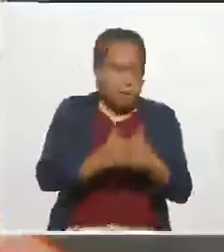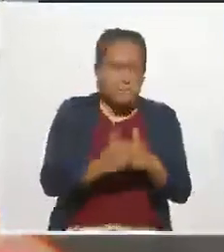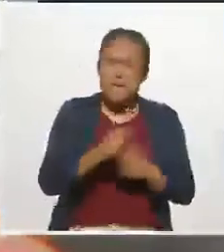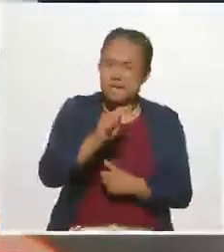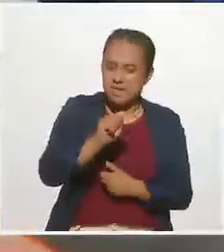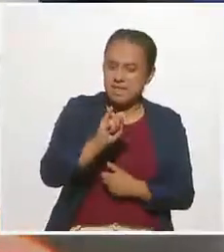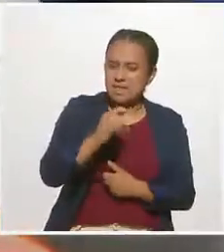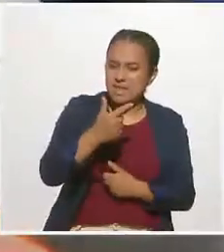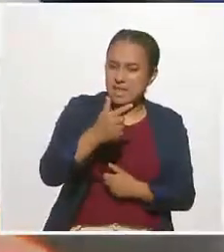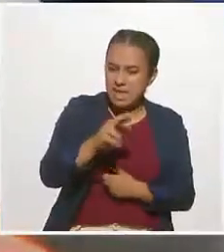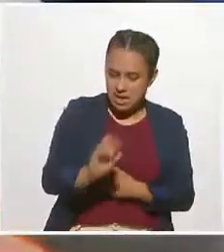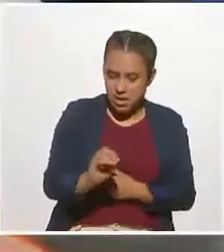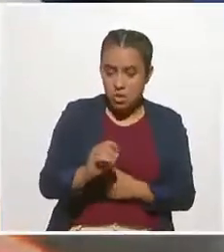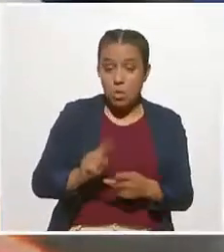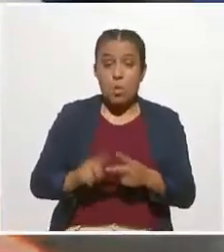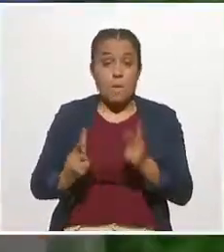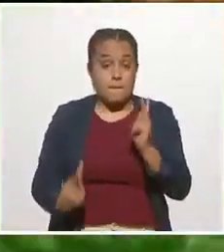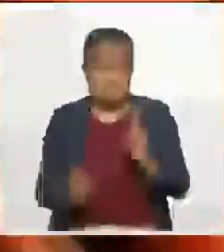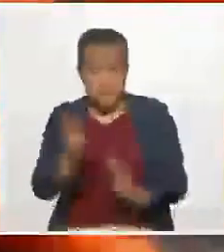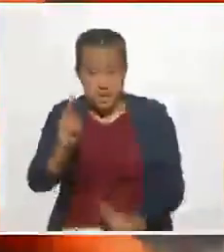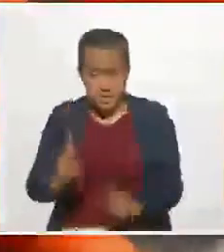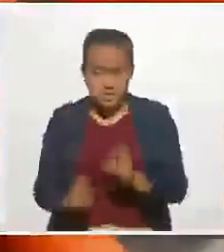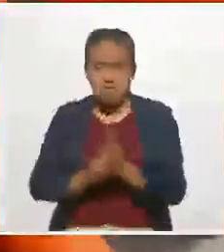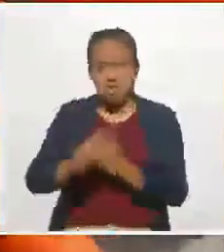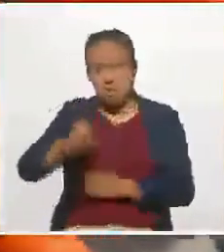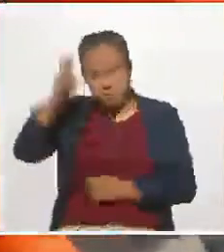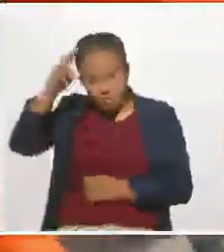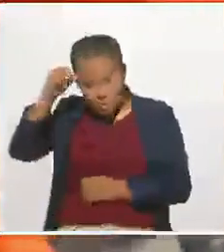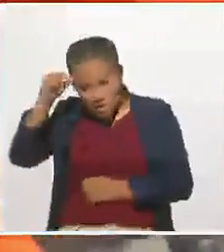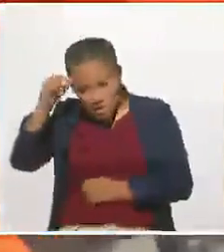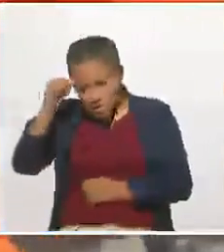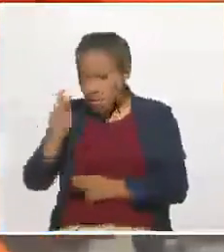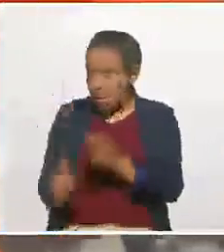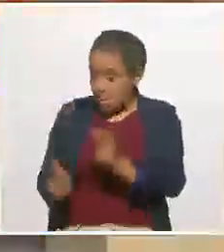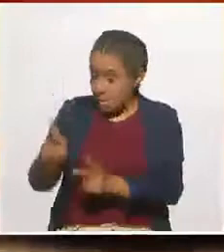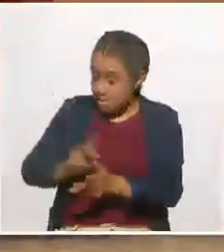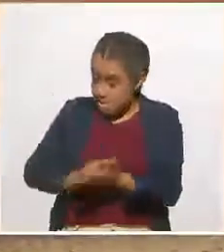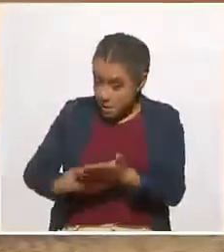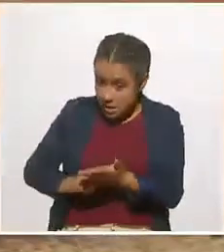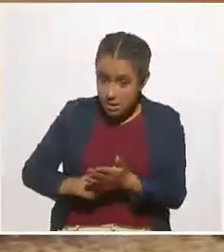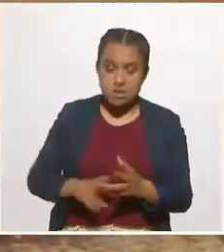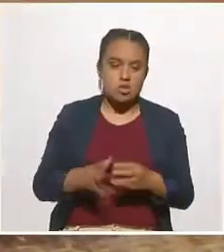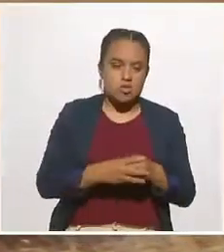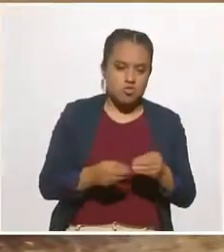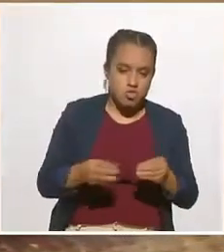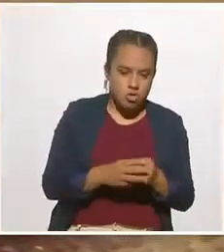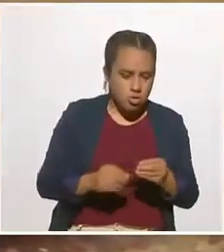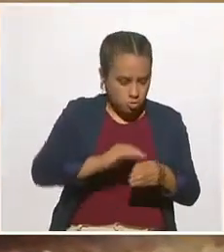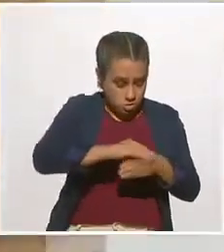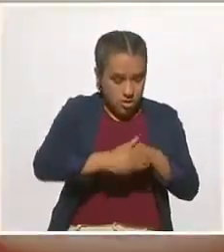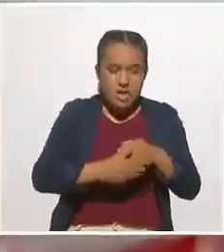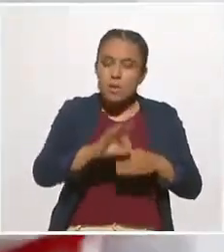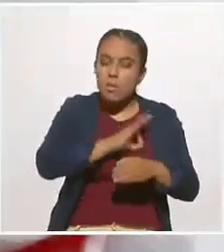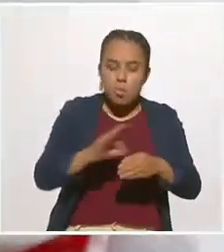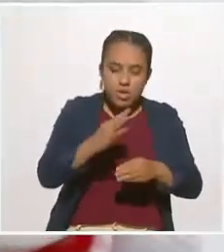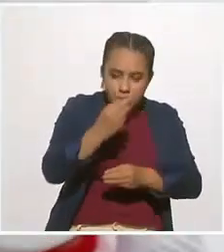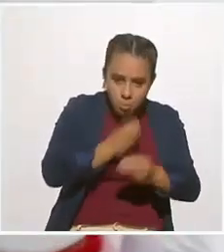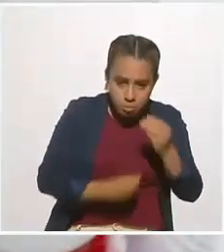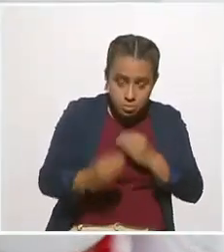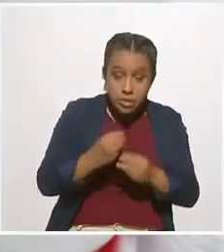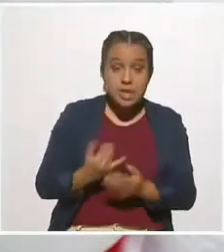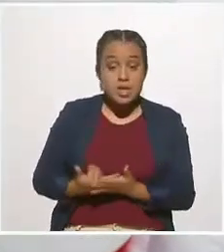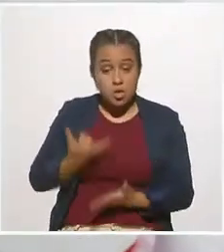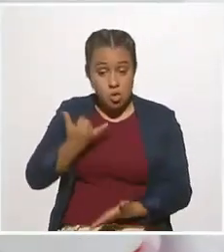sin almidón como zanahorias y vegetales verdes, frutas con piel comestible y yogur natural bajo en